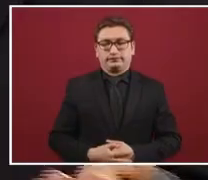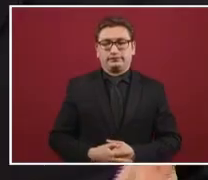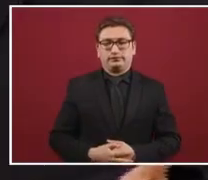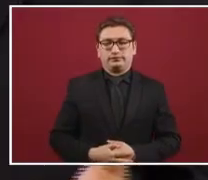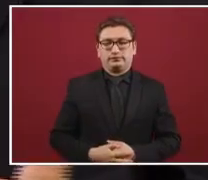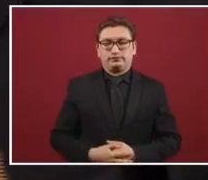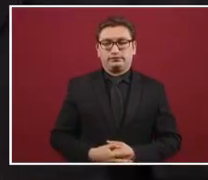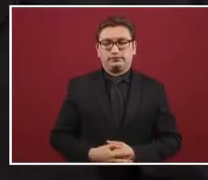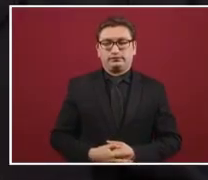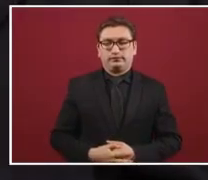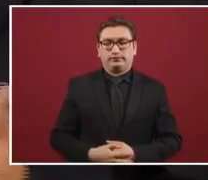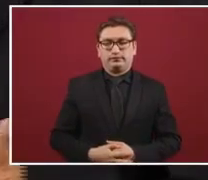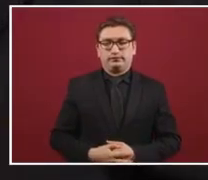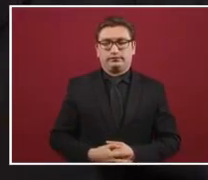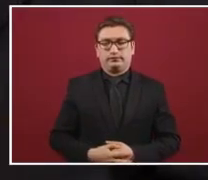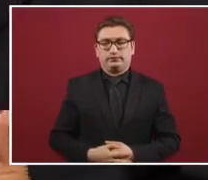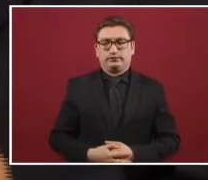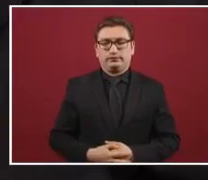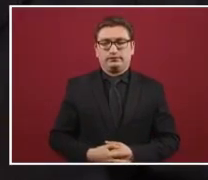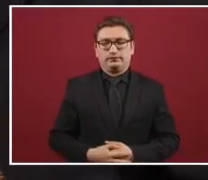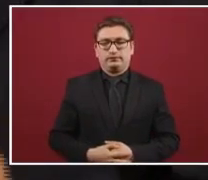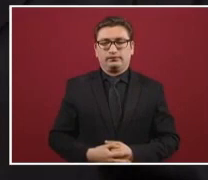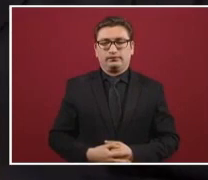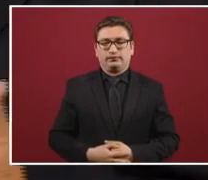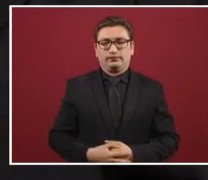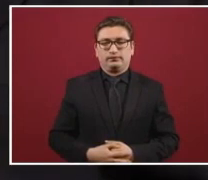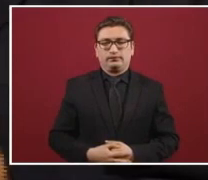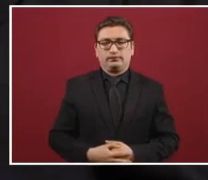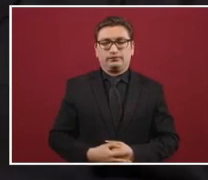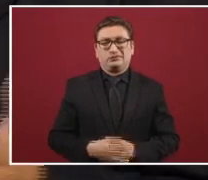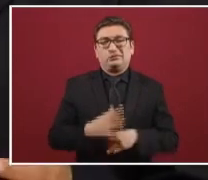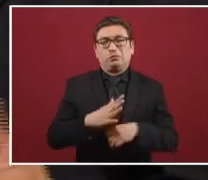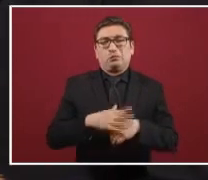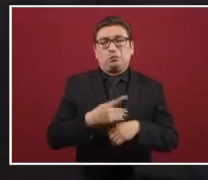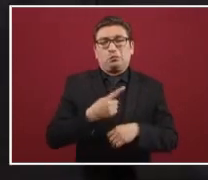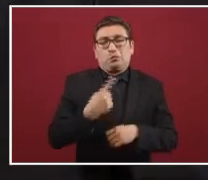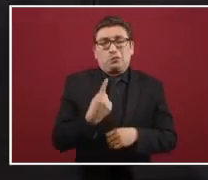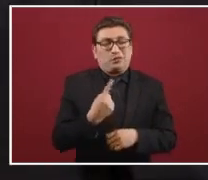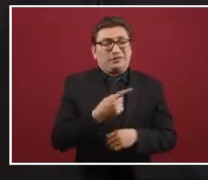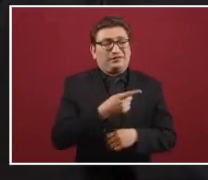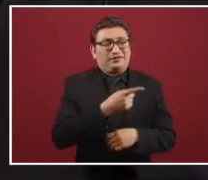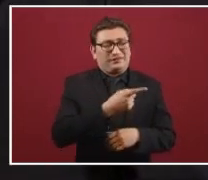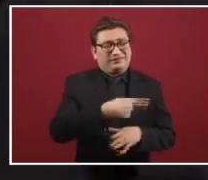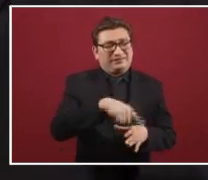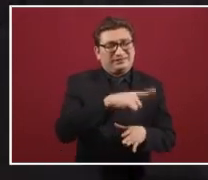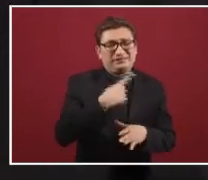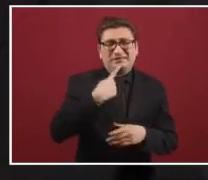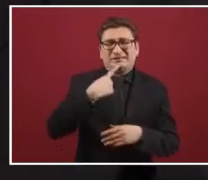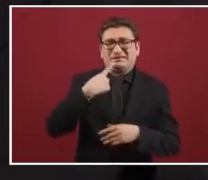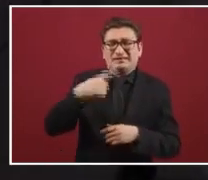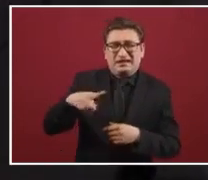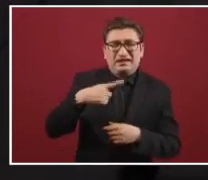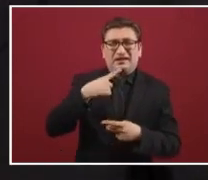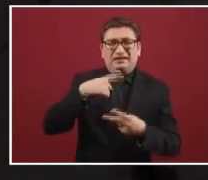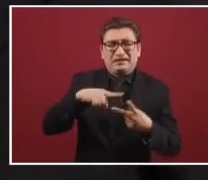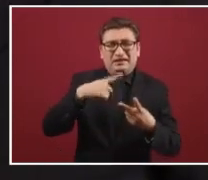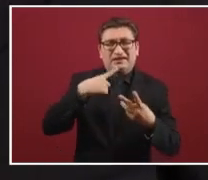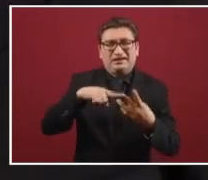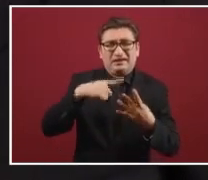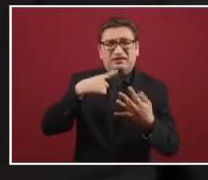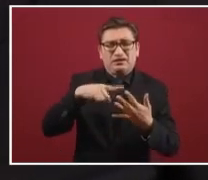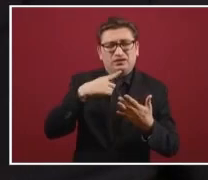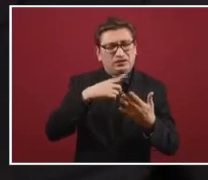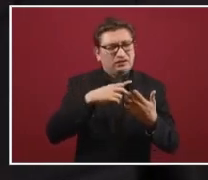porque no tienen razón de ser. El amparo, ya lo